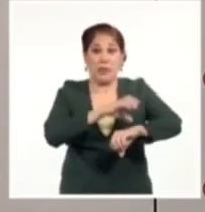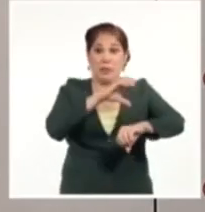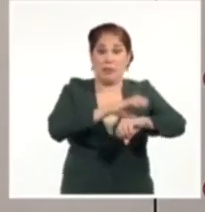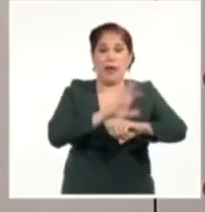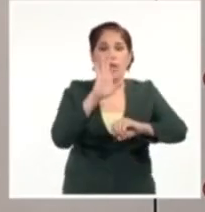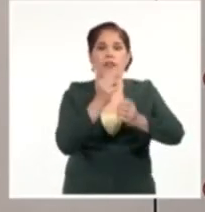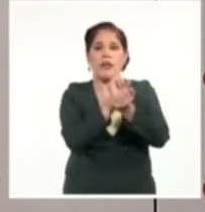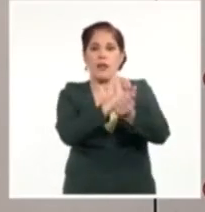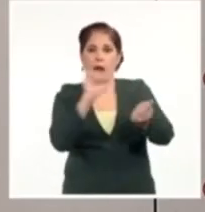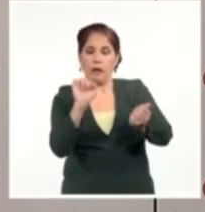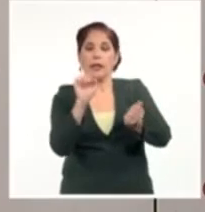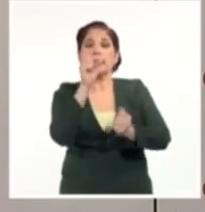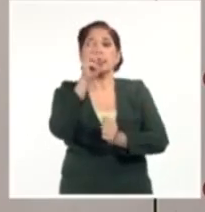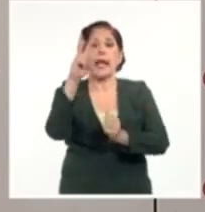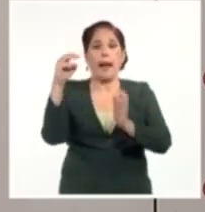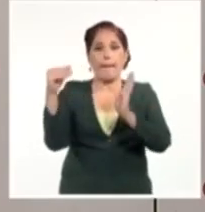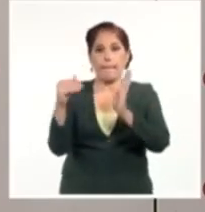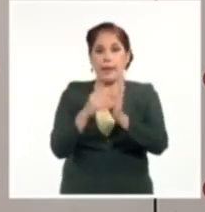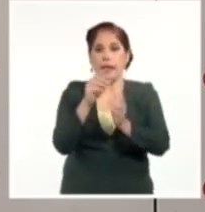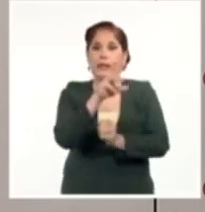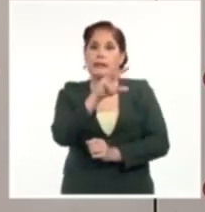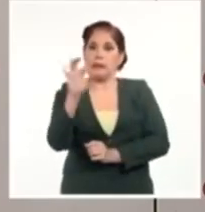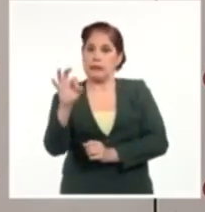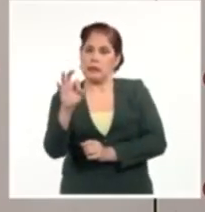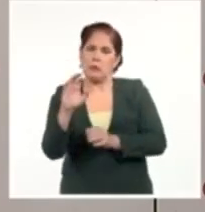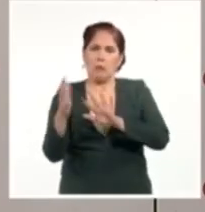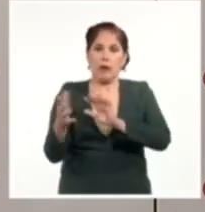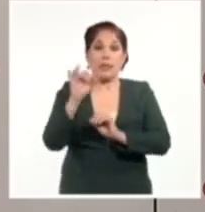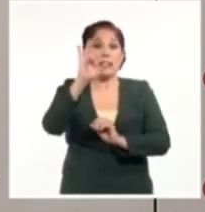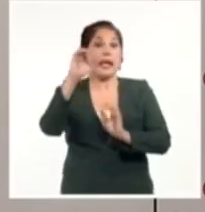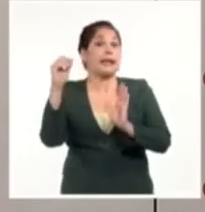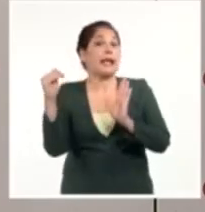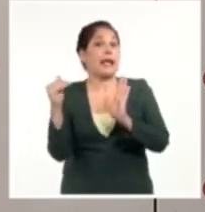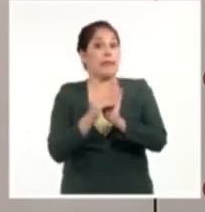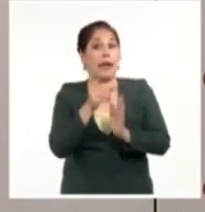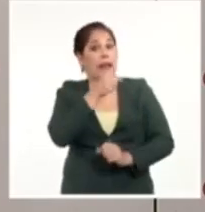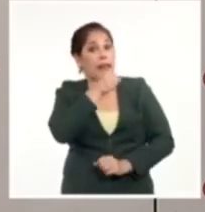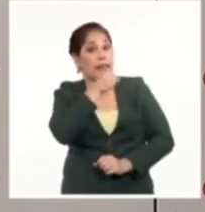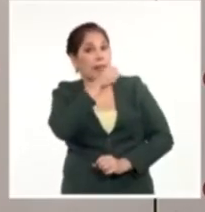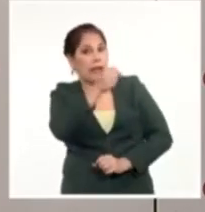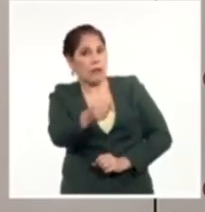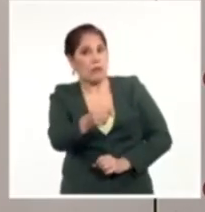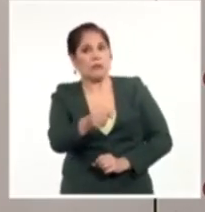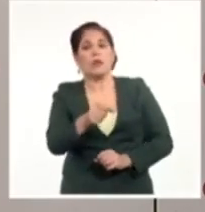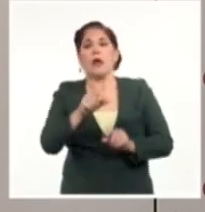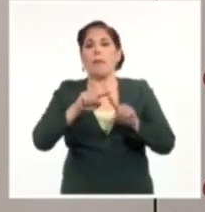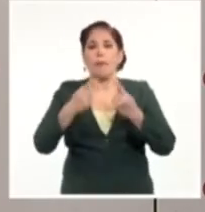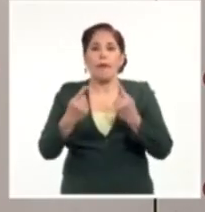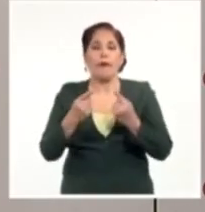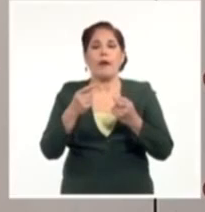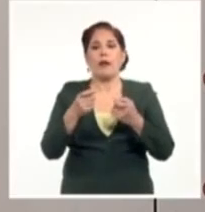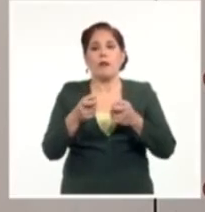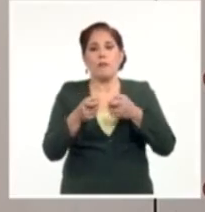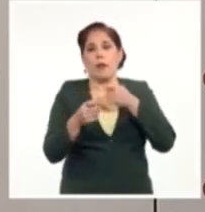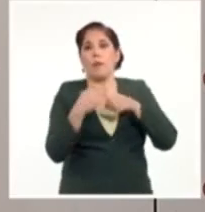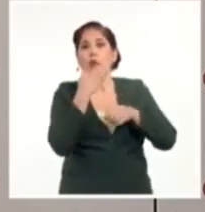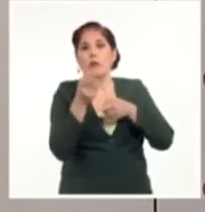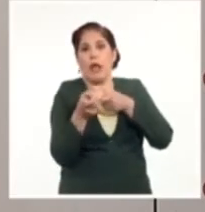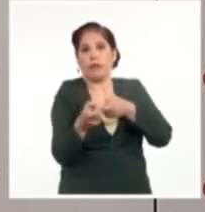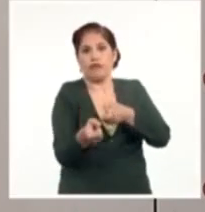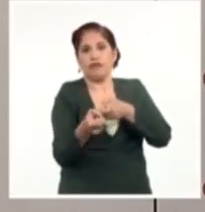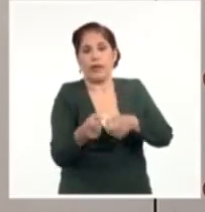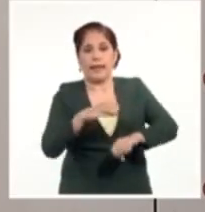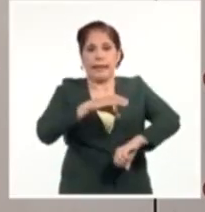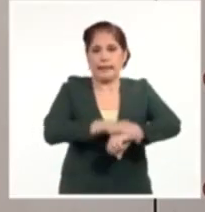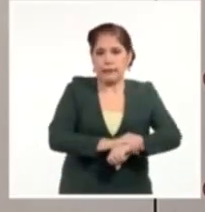liberar a unos 3.300 y hay cerca de 7.500 denuncias por atropellos y excesos de la fuerza de seguridad,